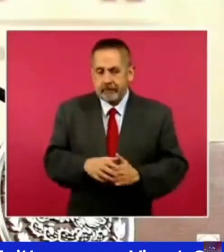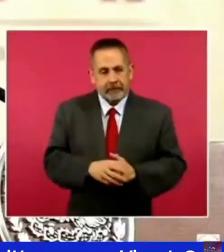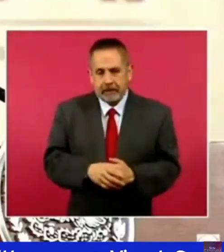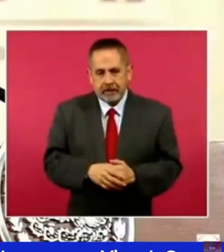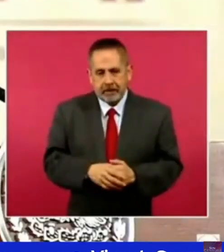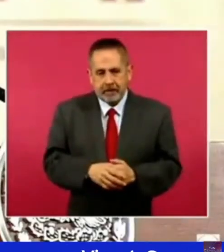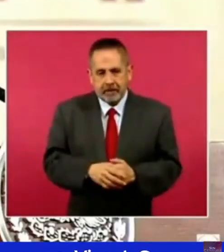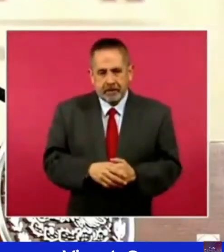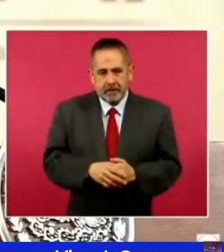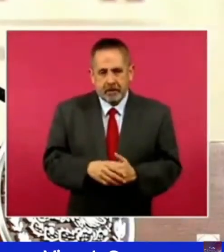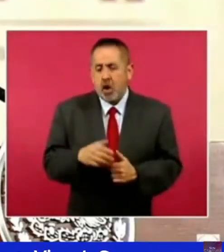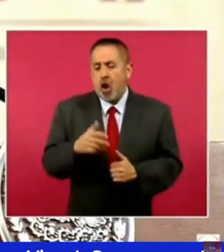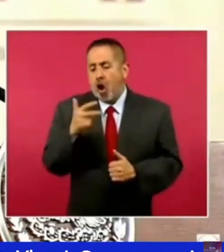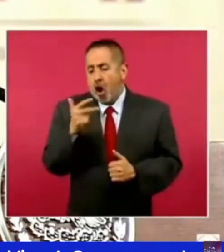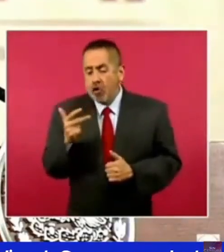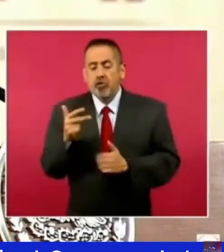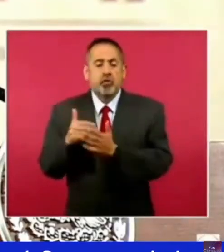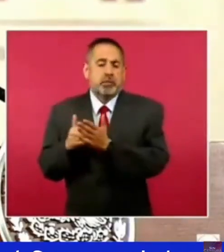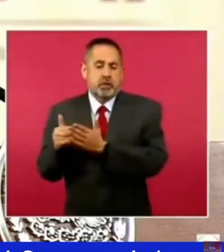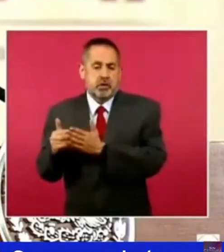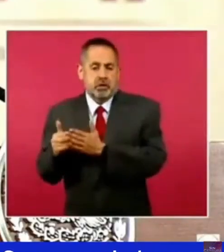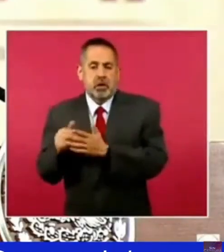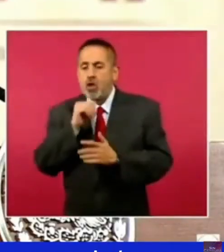sino 8,000,000.